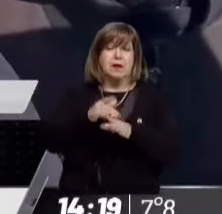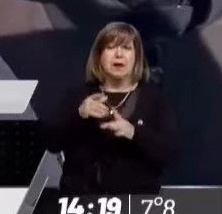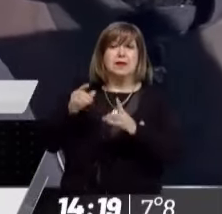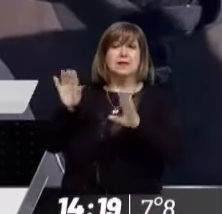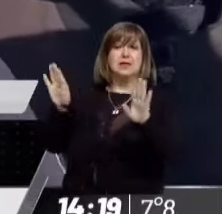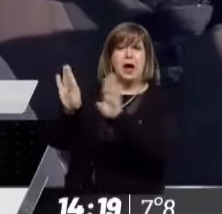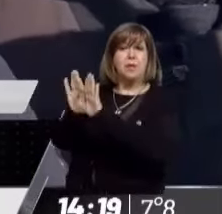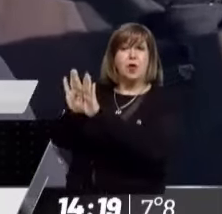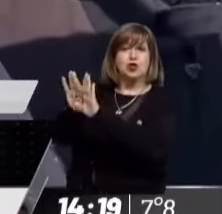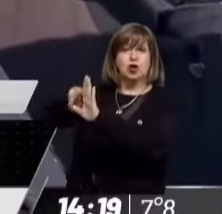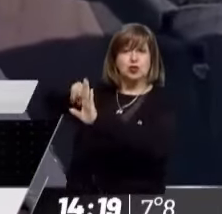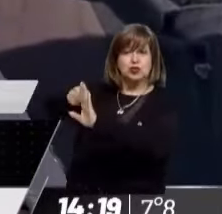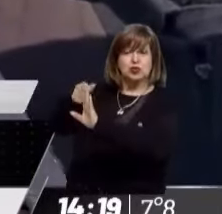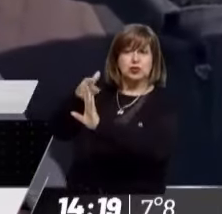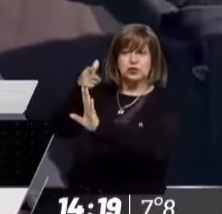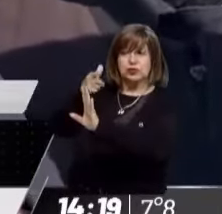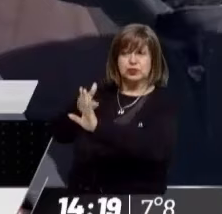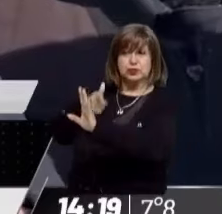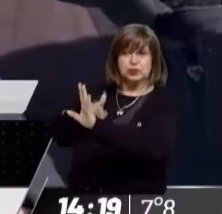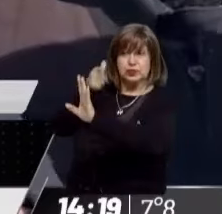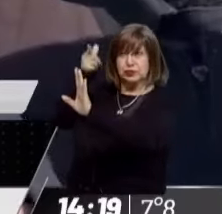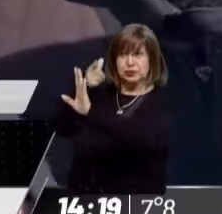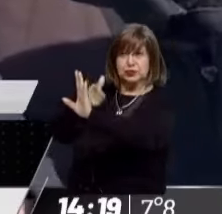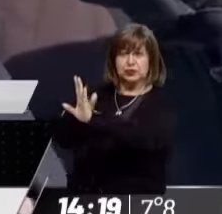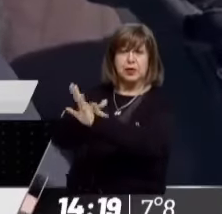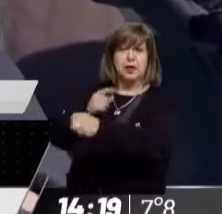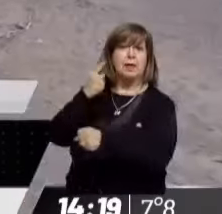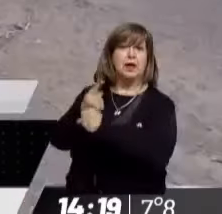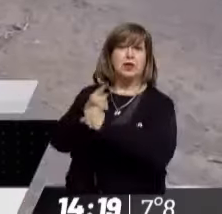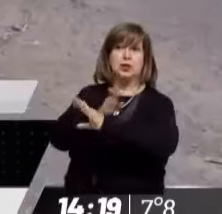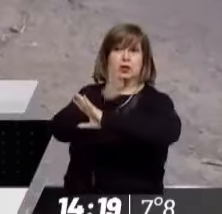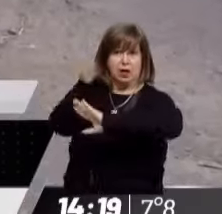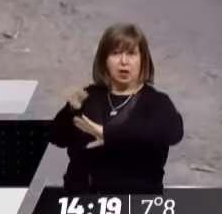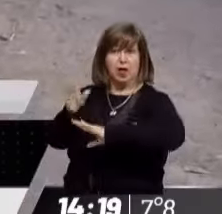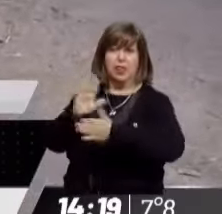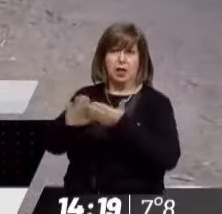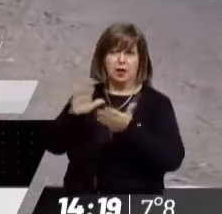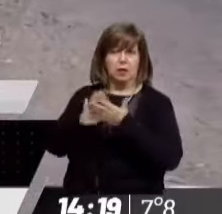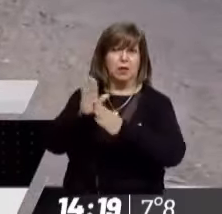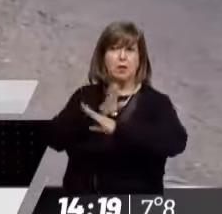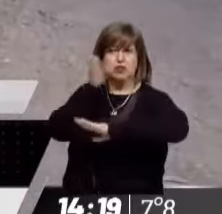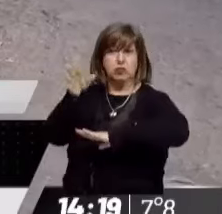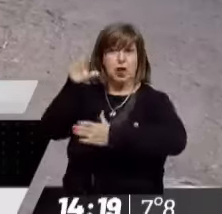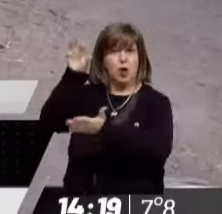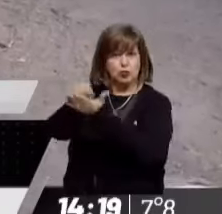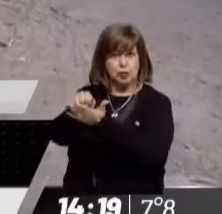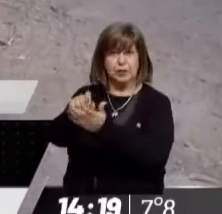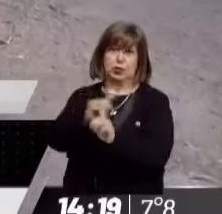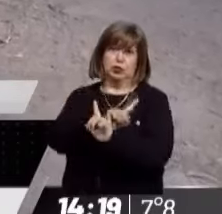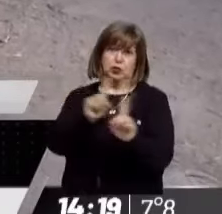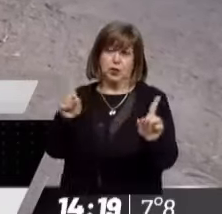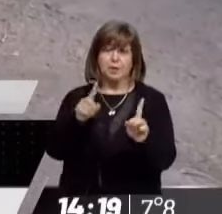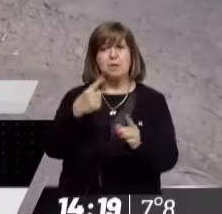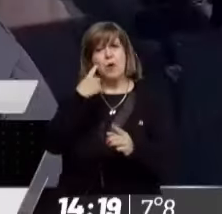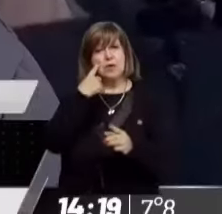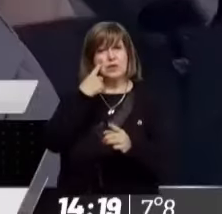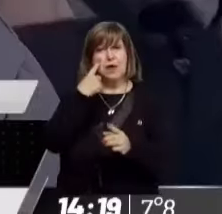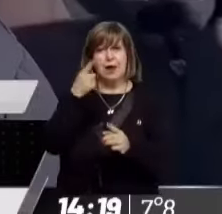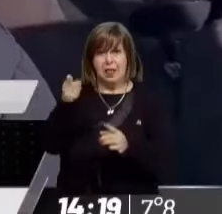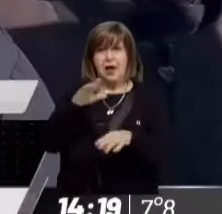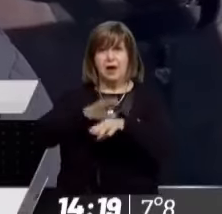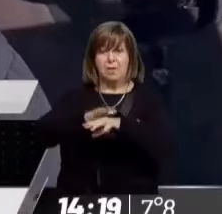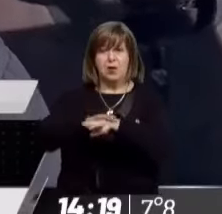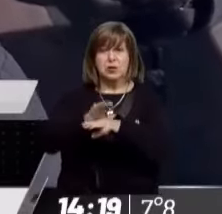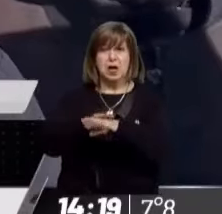soldar los portones y a tomar todas las medidas de seguridad para que no se proceda no se haga ninguna otra usurpación con el municipio se va